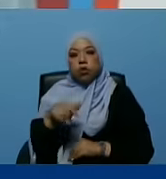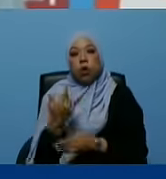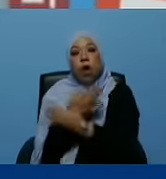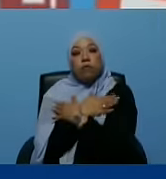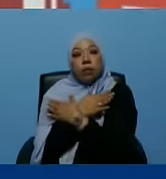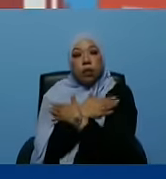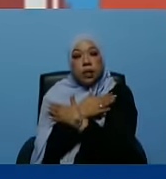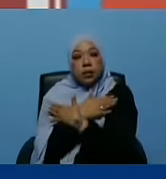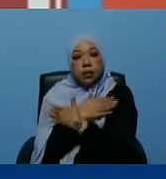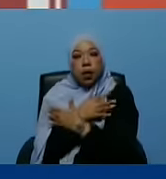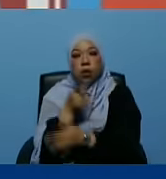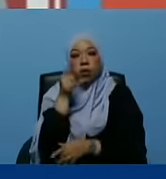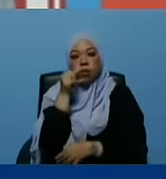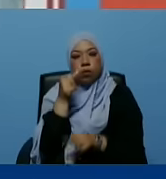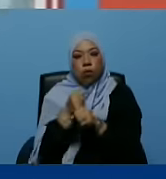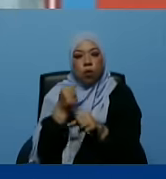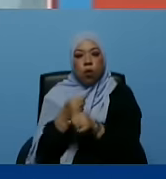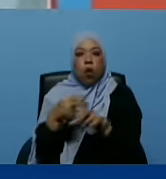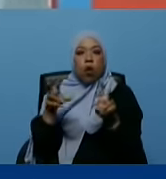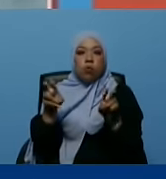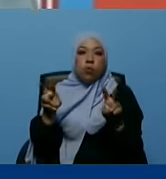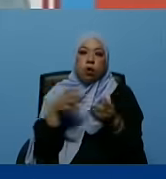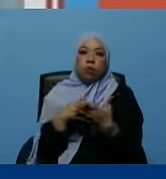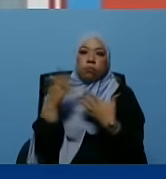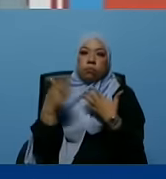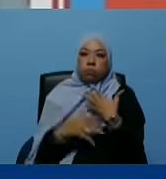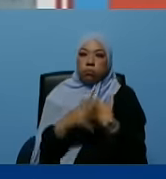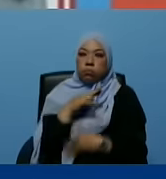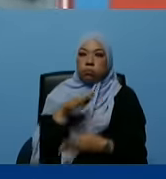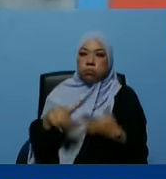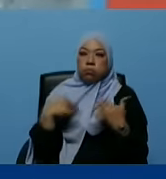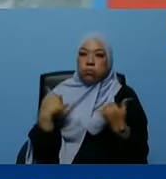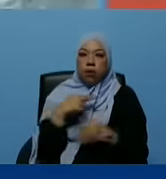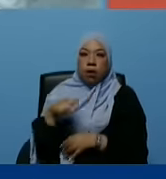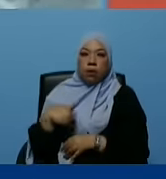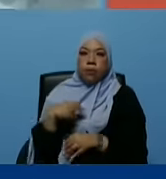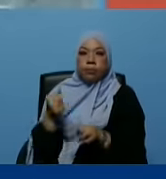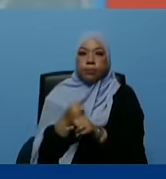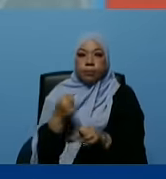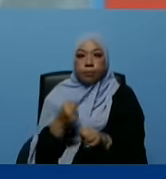felicitar a esos nuevos propietarios, porque nosotros,